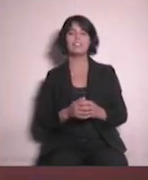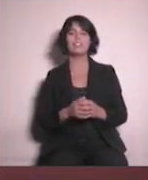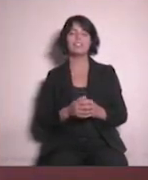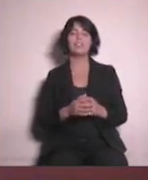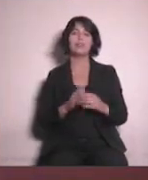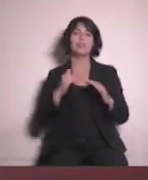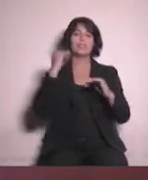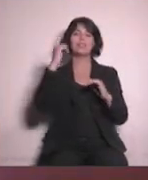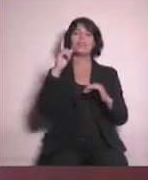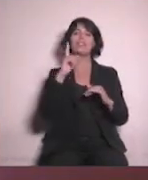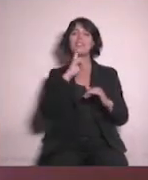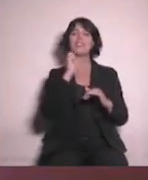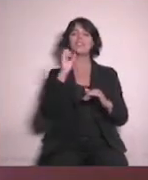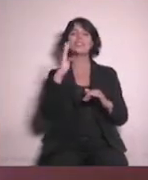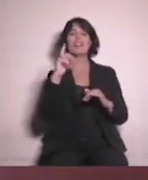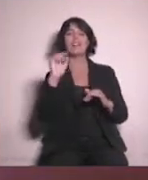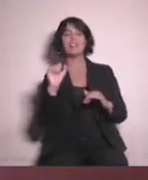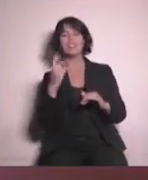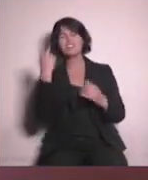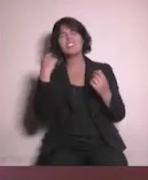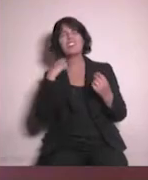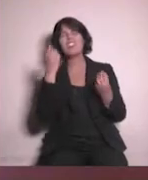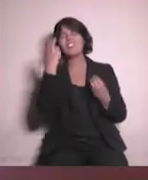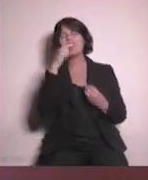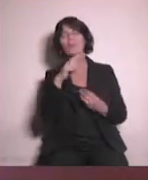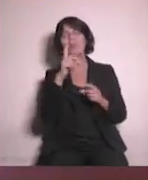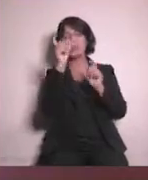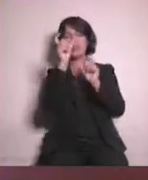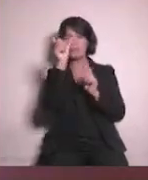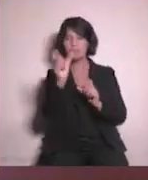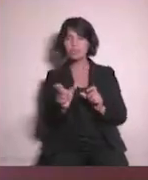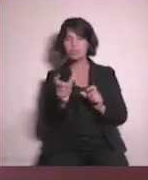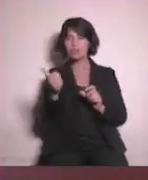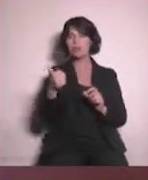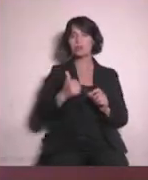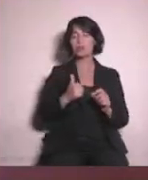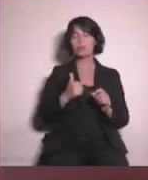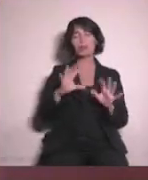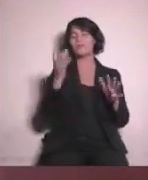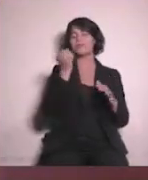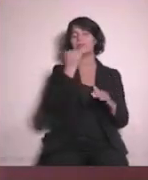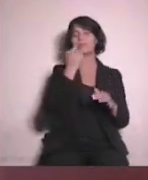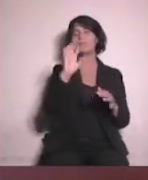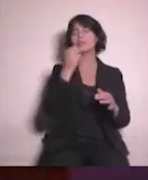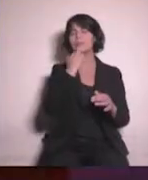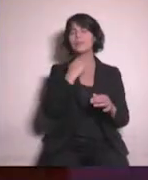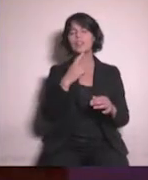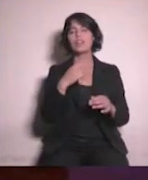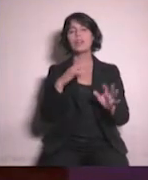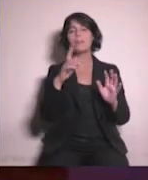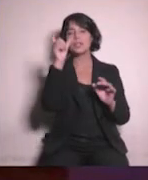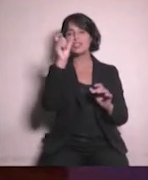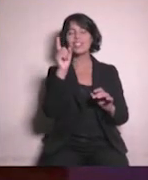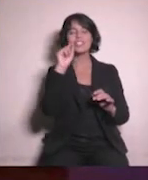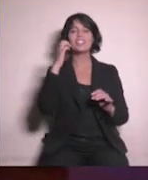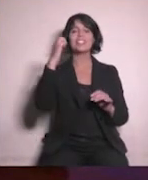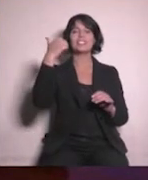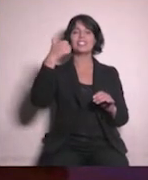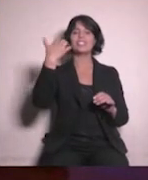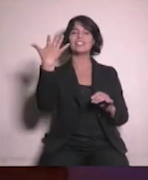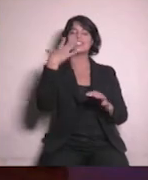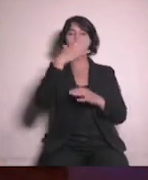Sobre esa tabla, ¿qué es lo que nos encontramos? La persona que cumple 65 años, los que